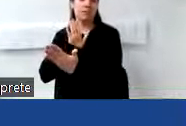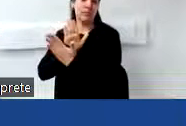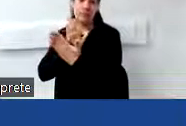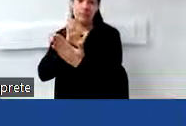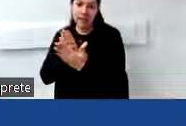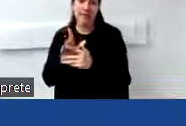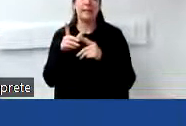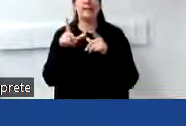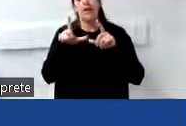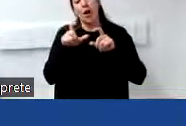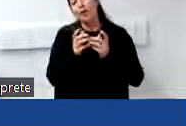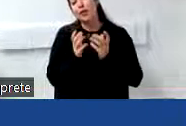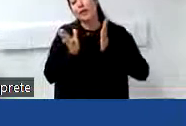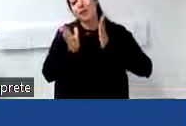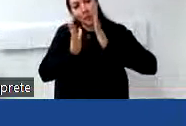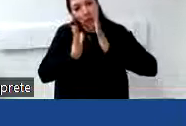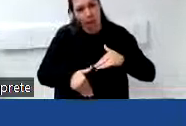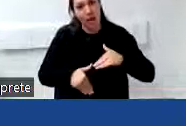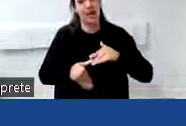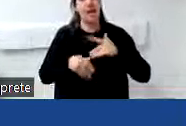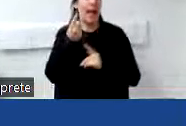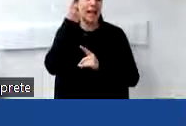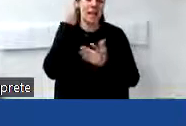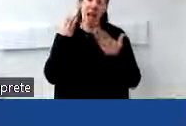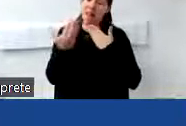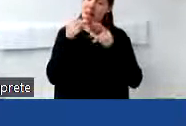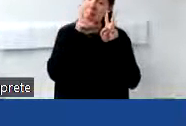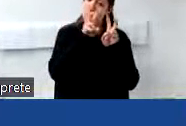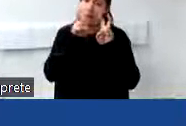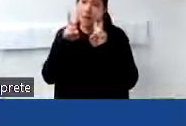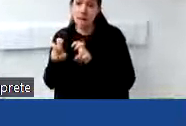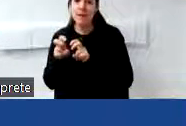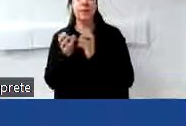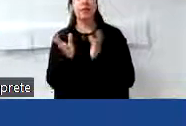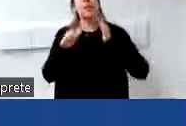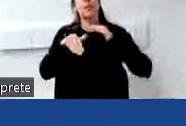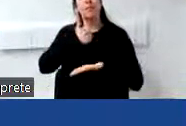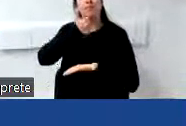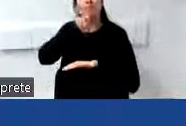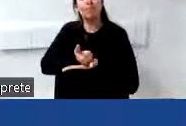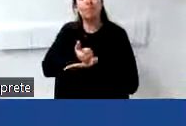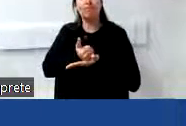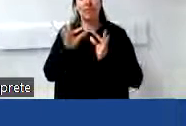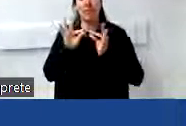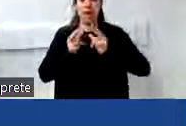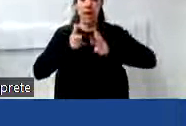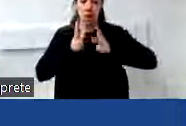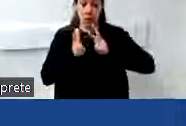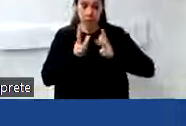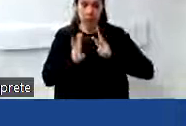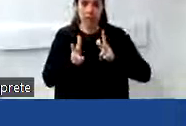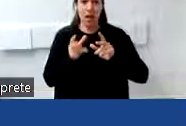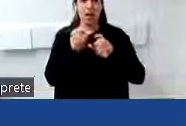que lo hablamos un montón en el día de ayer, si no contamos con un intérprete para ser